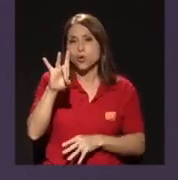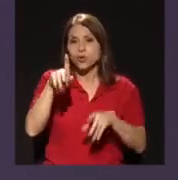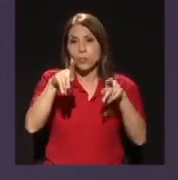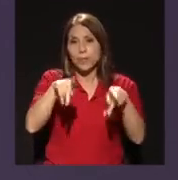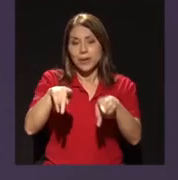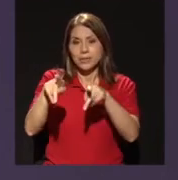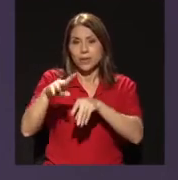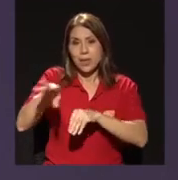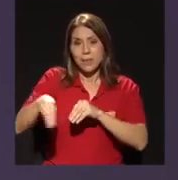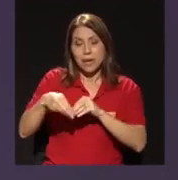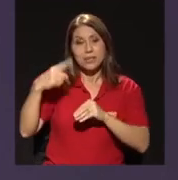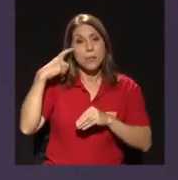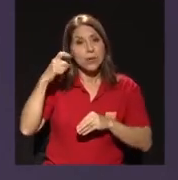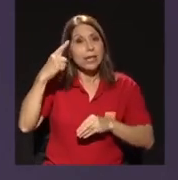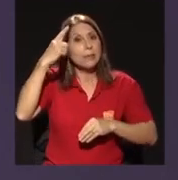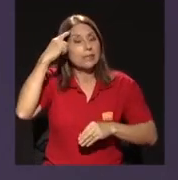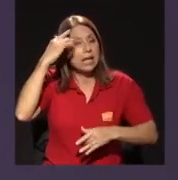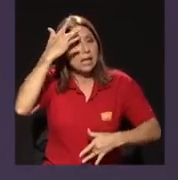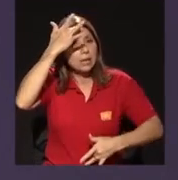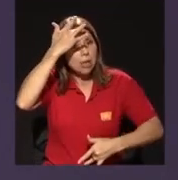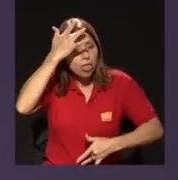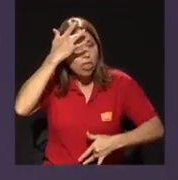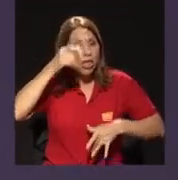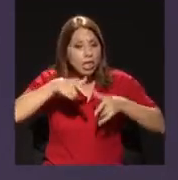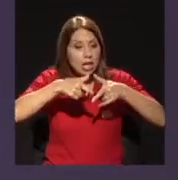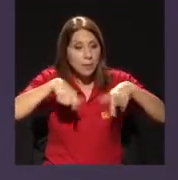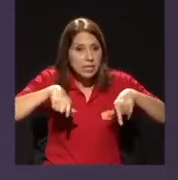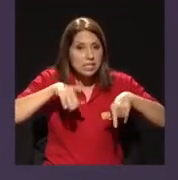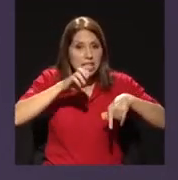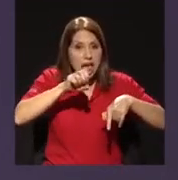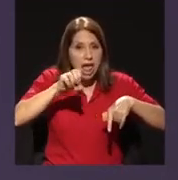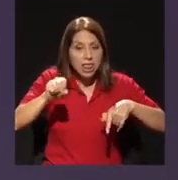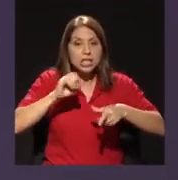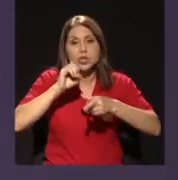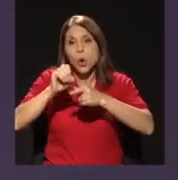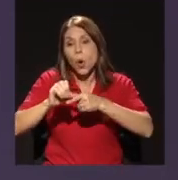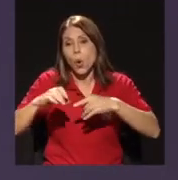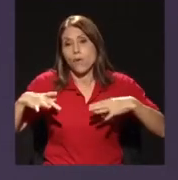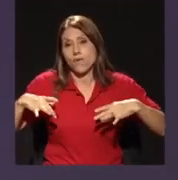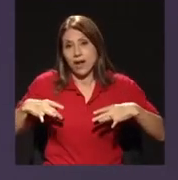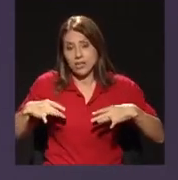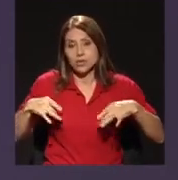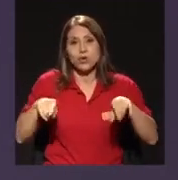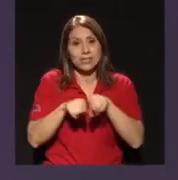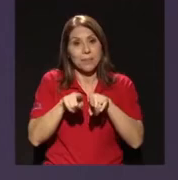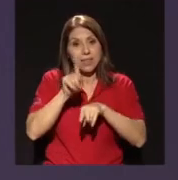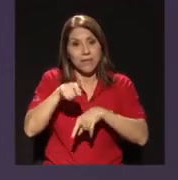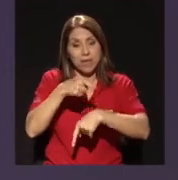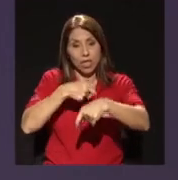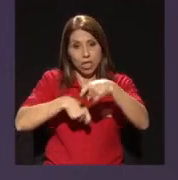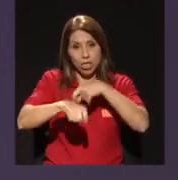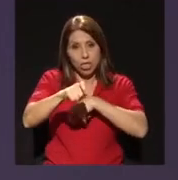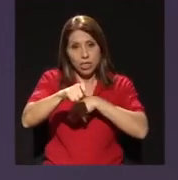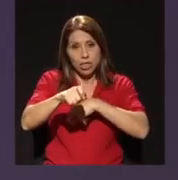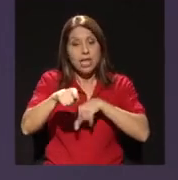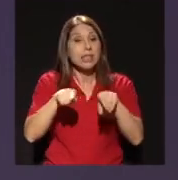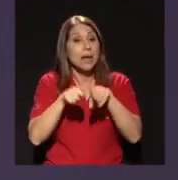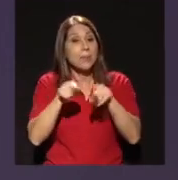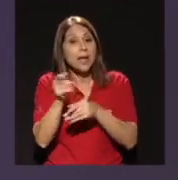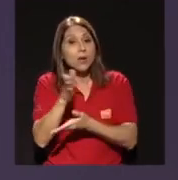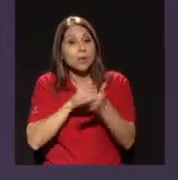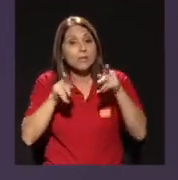cubrir incapacidades, hay que cubrir vacaciones y a futuro muchos que ya también están cerca de su pensión.